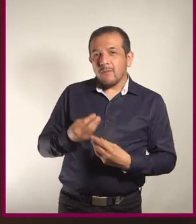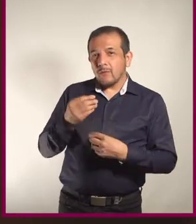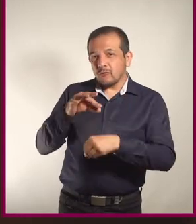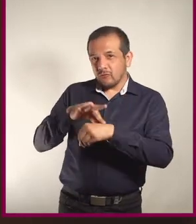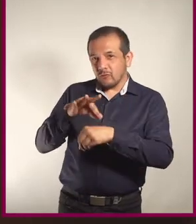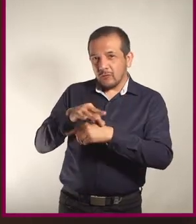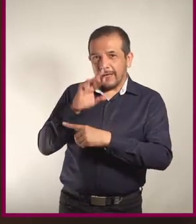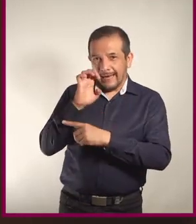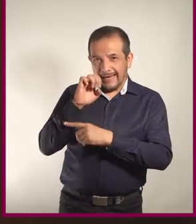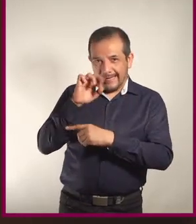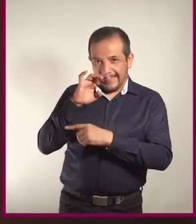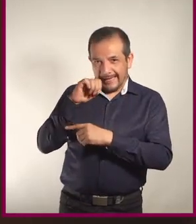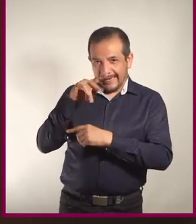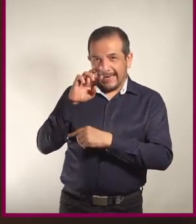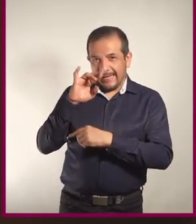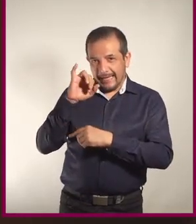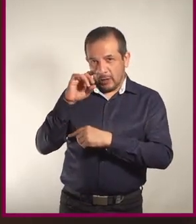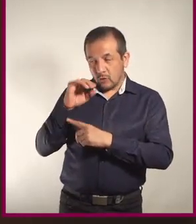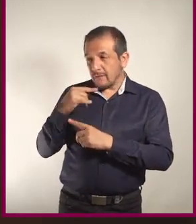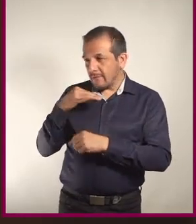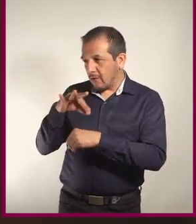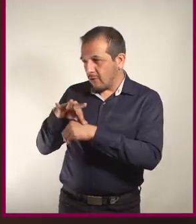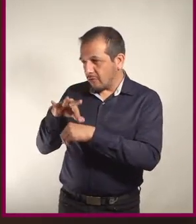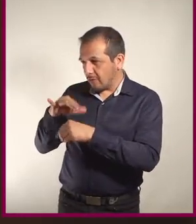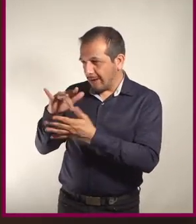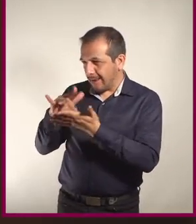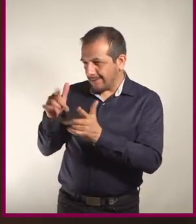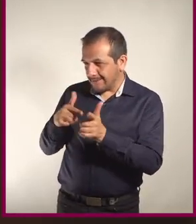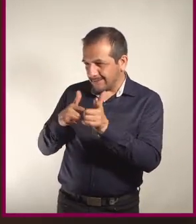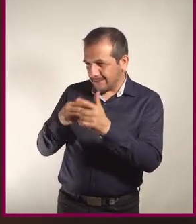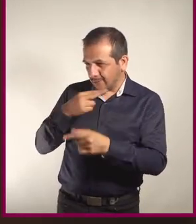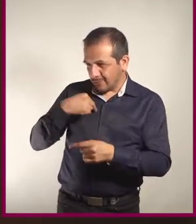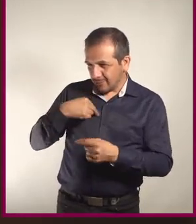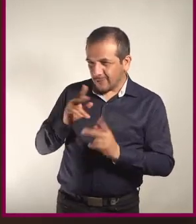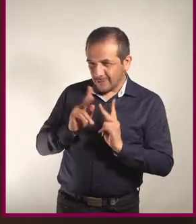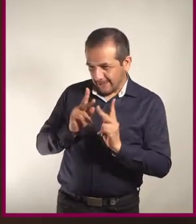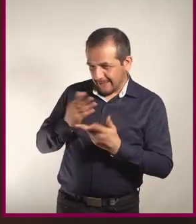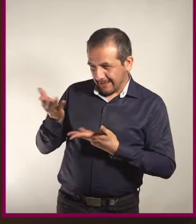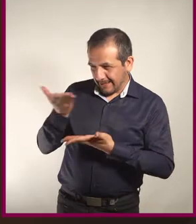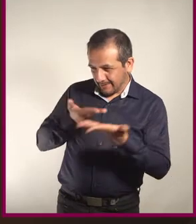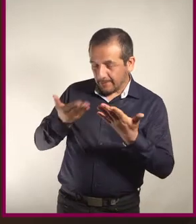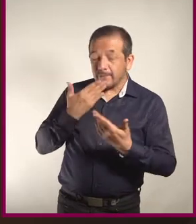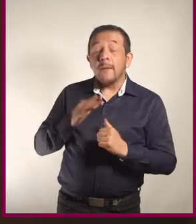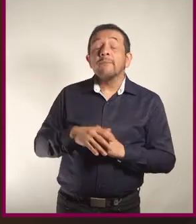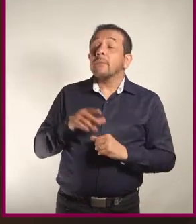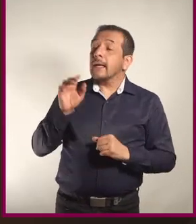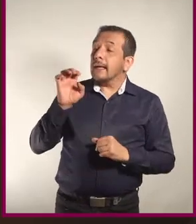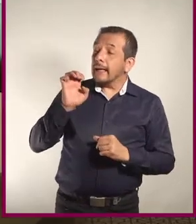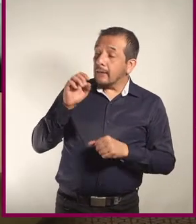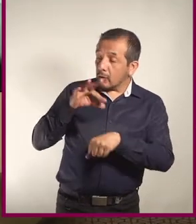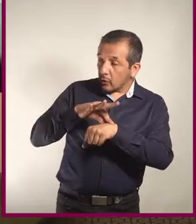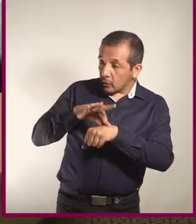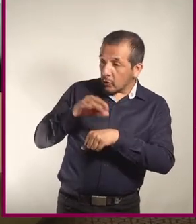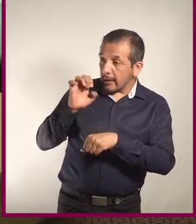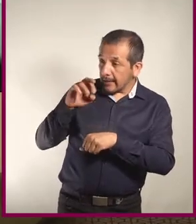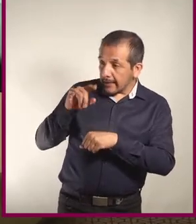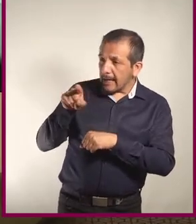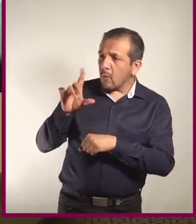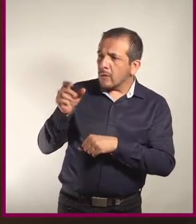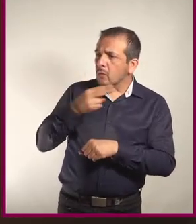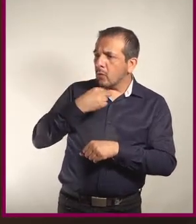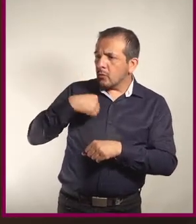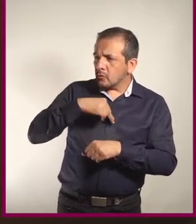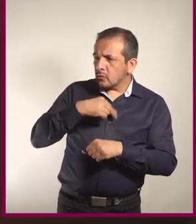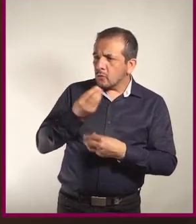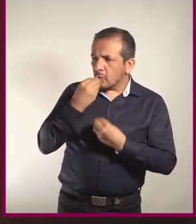Continuamos con el nutriólogo Enrique Ríos. Doctor, muchas gracias por continuar con nosotros. Enrique, ¿qué pasa en nuestro